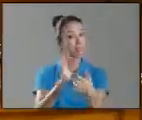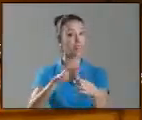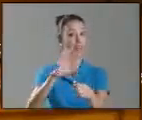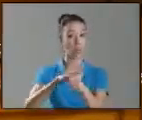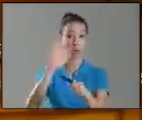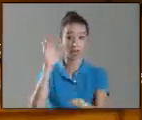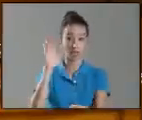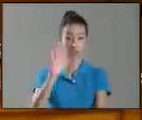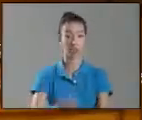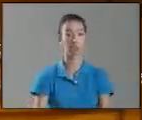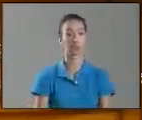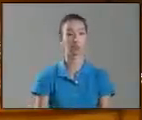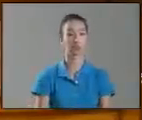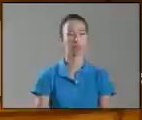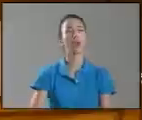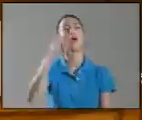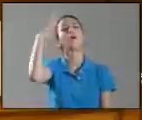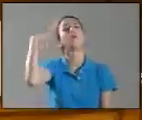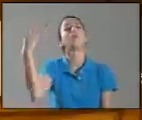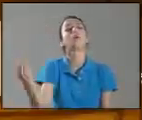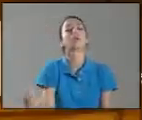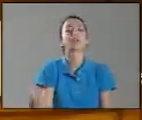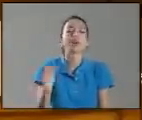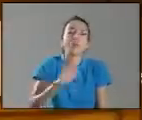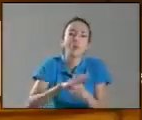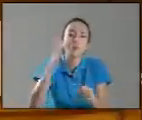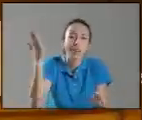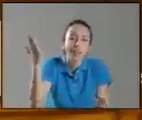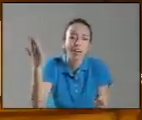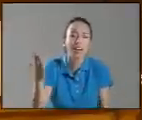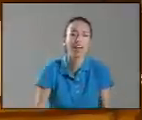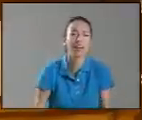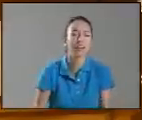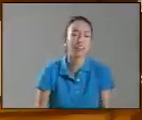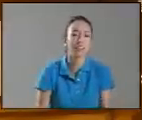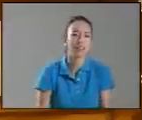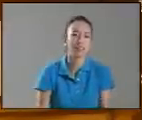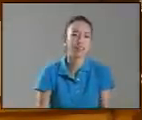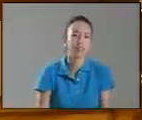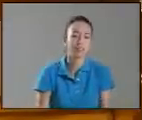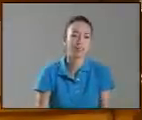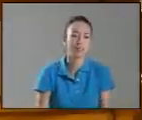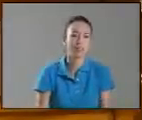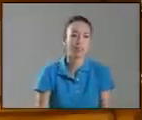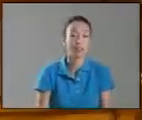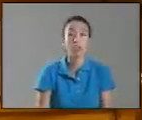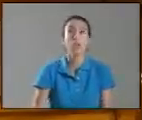¿No se recuerda usted que el Señor dijo: dejen de estar jurando?